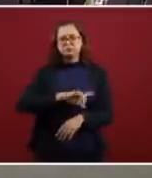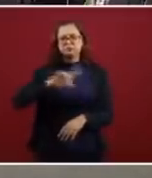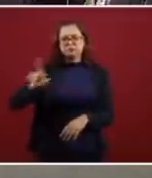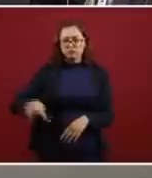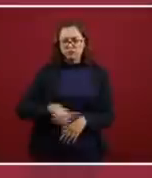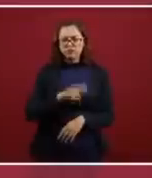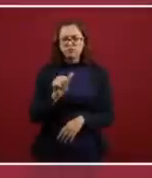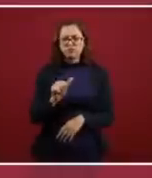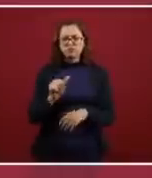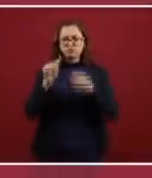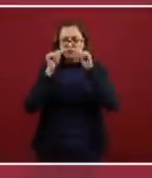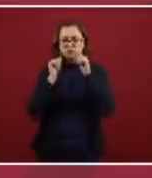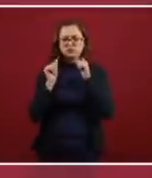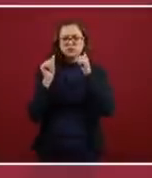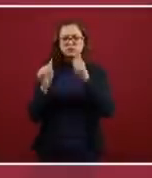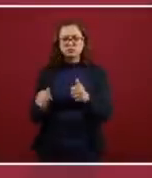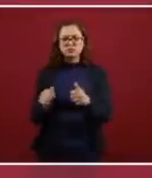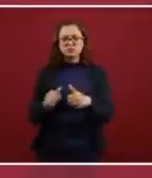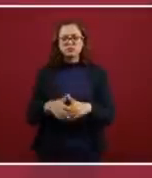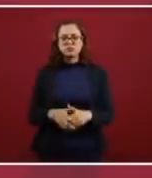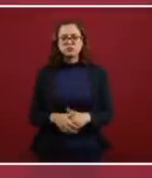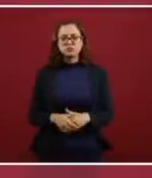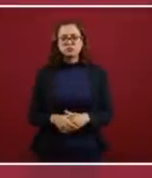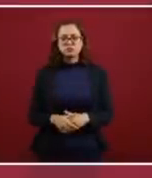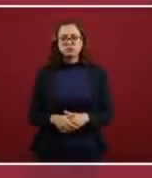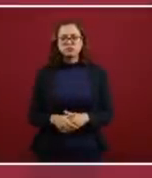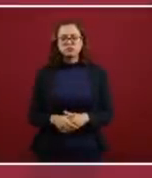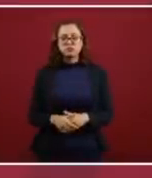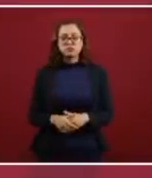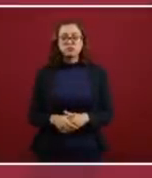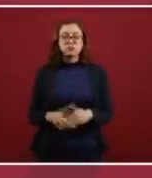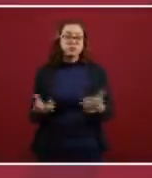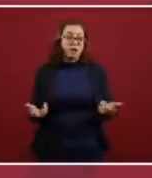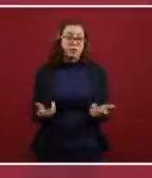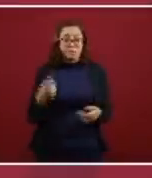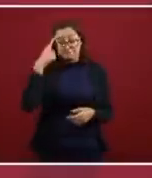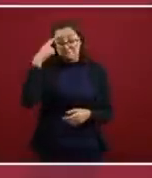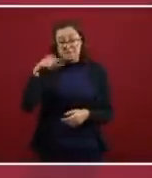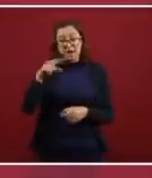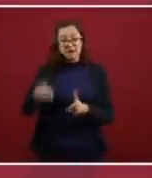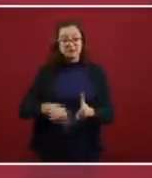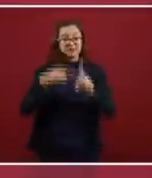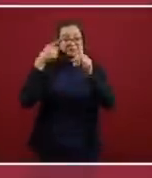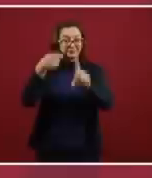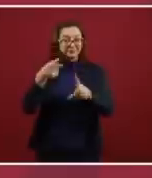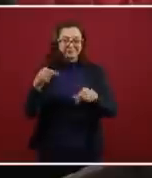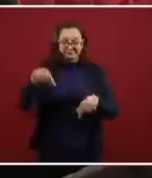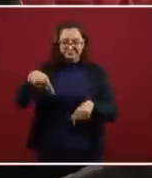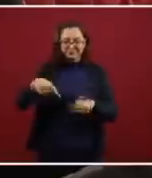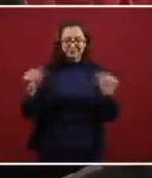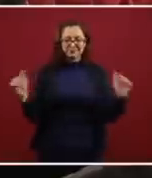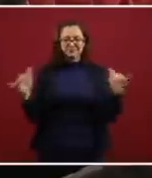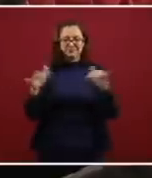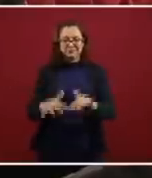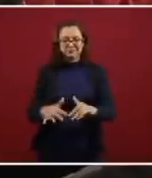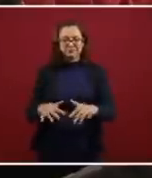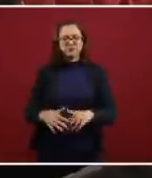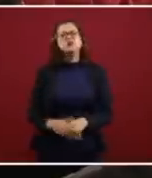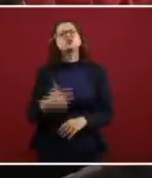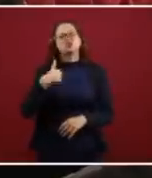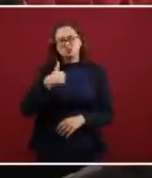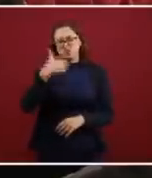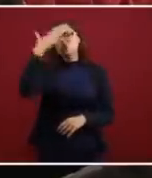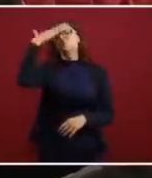se atienda este asunto. Eso es parte de esta conferencia, porque también yo estoy enterado